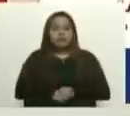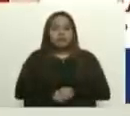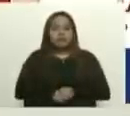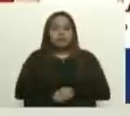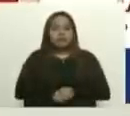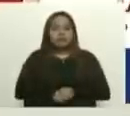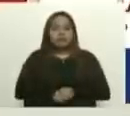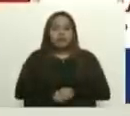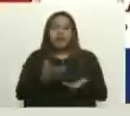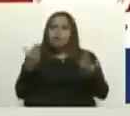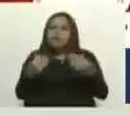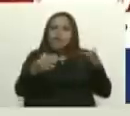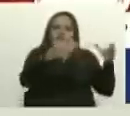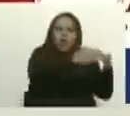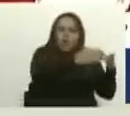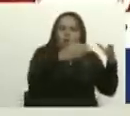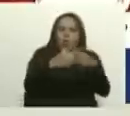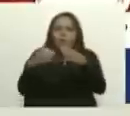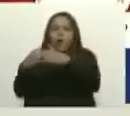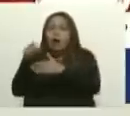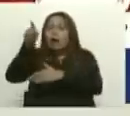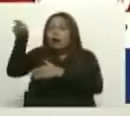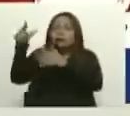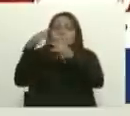¿Cuántas reuniones hubo allá en Estados Unidos?